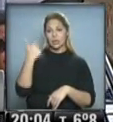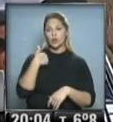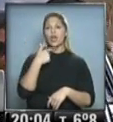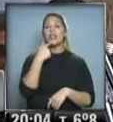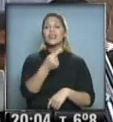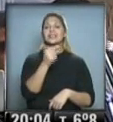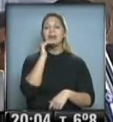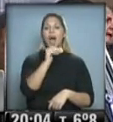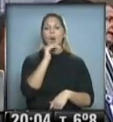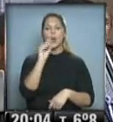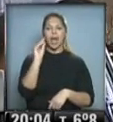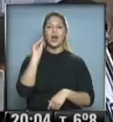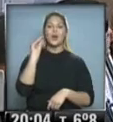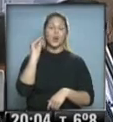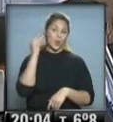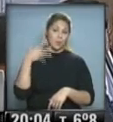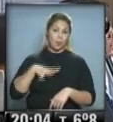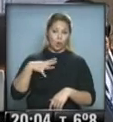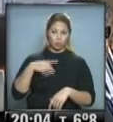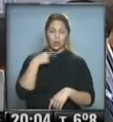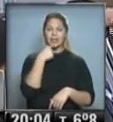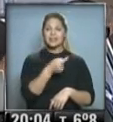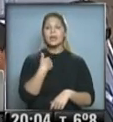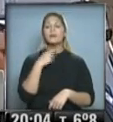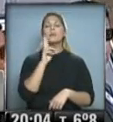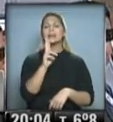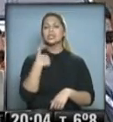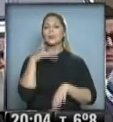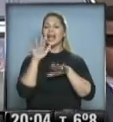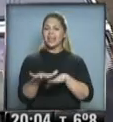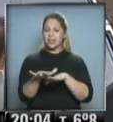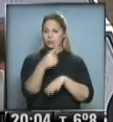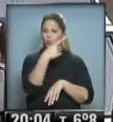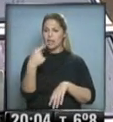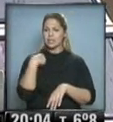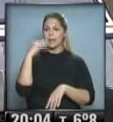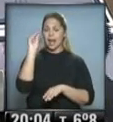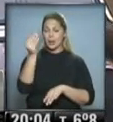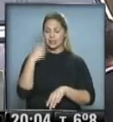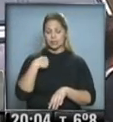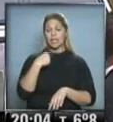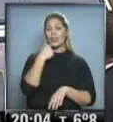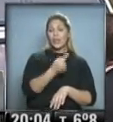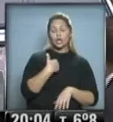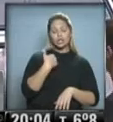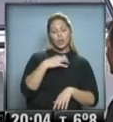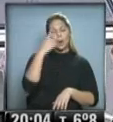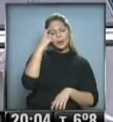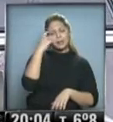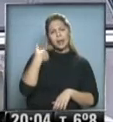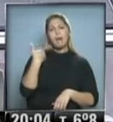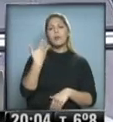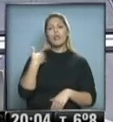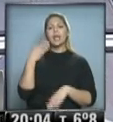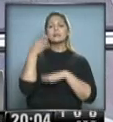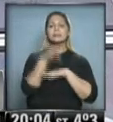idioma portugués, pidió permiso para pasar esta semana en Brasil. Dijo, he aprendido que para tener acceso al